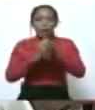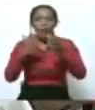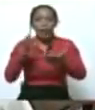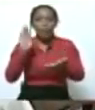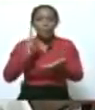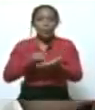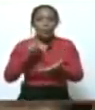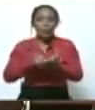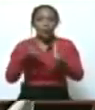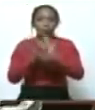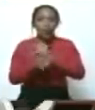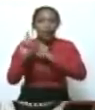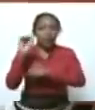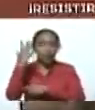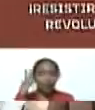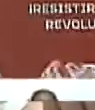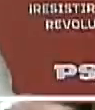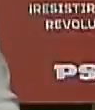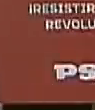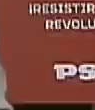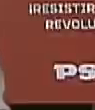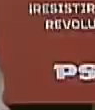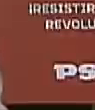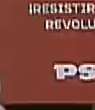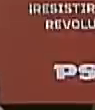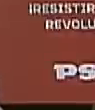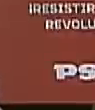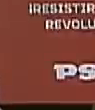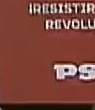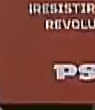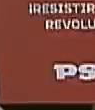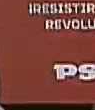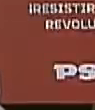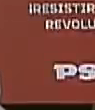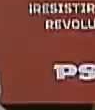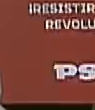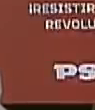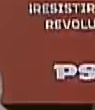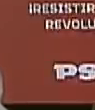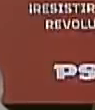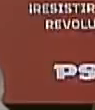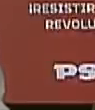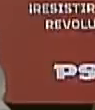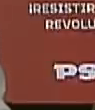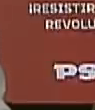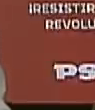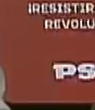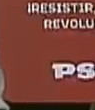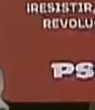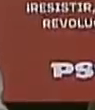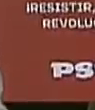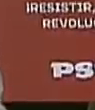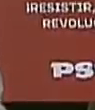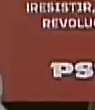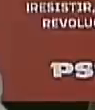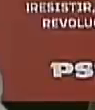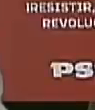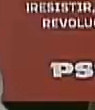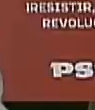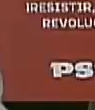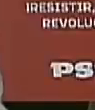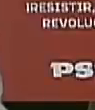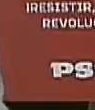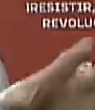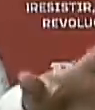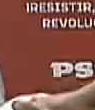estarán participando en este 5º Congreso y donde además las UVC jugarán un rol fundamental en asambleas en los